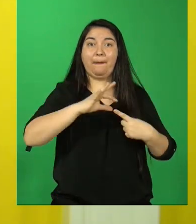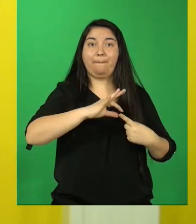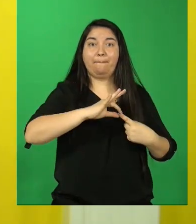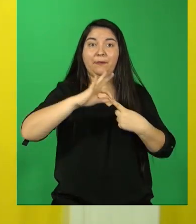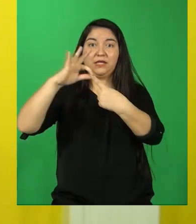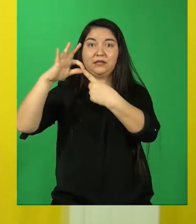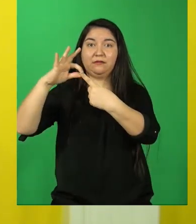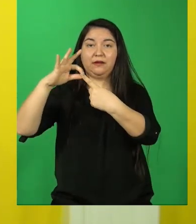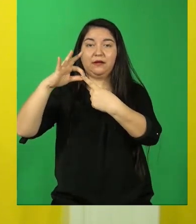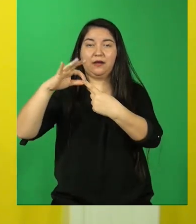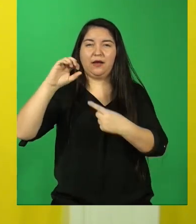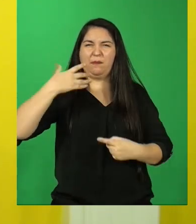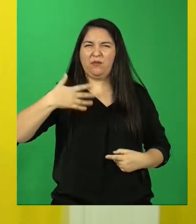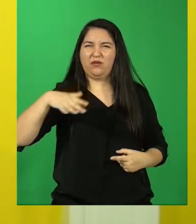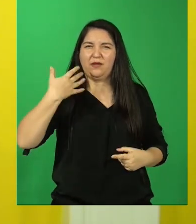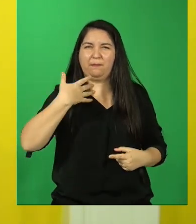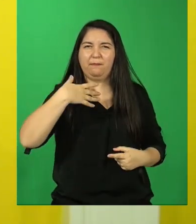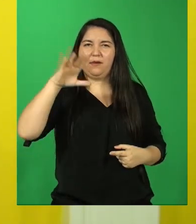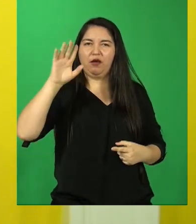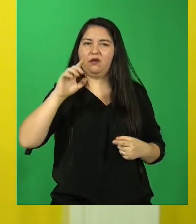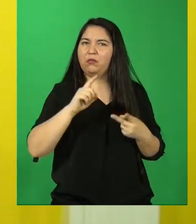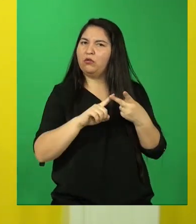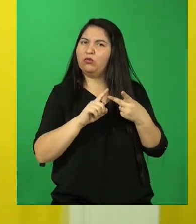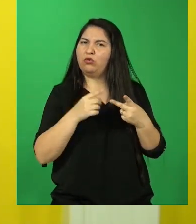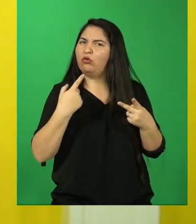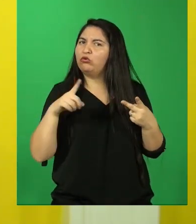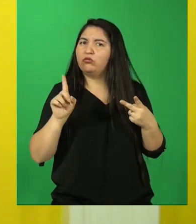principal. ¿Qué otro?